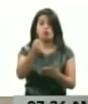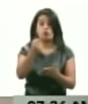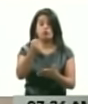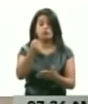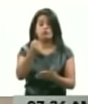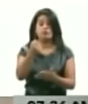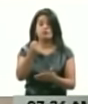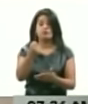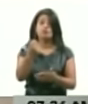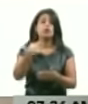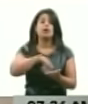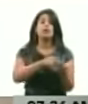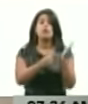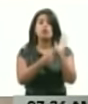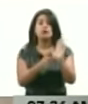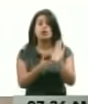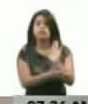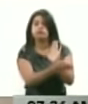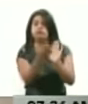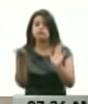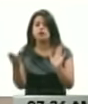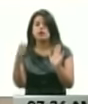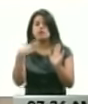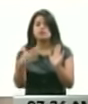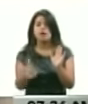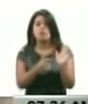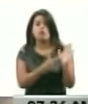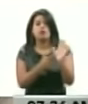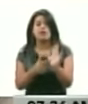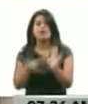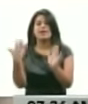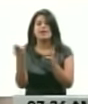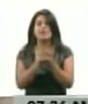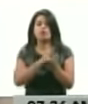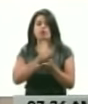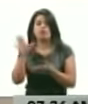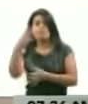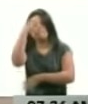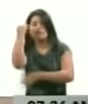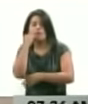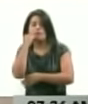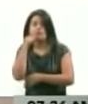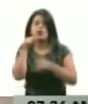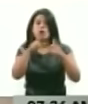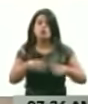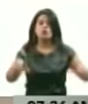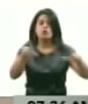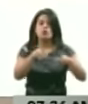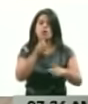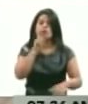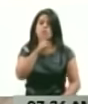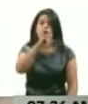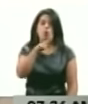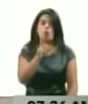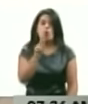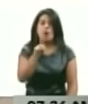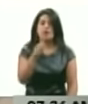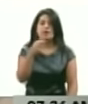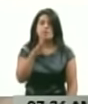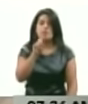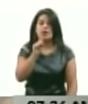y vamos a democratizarla haciendo una exposición en nuestra sala Juan Germán Rocio. Además que vamos a